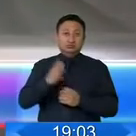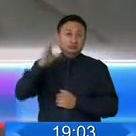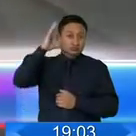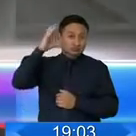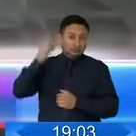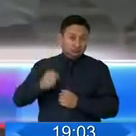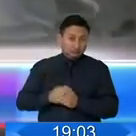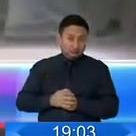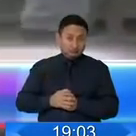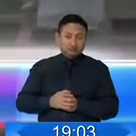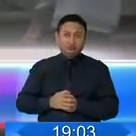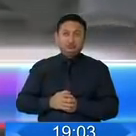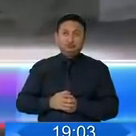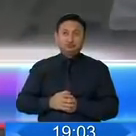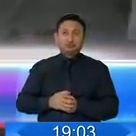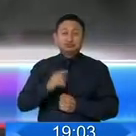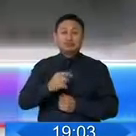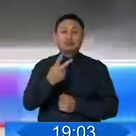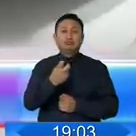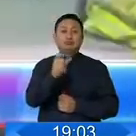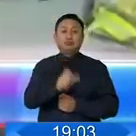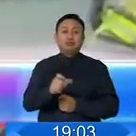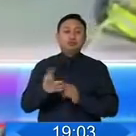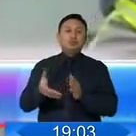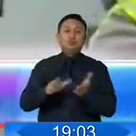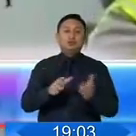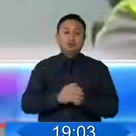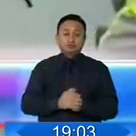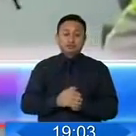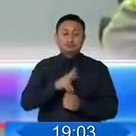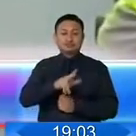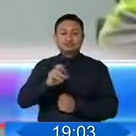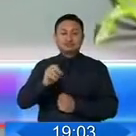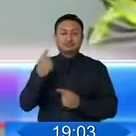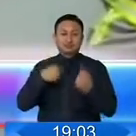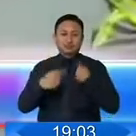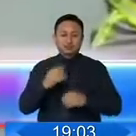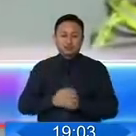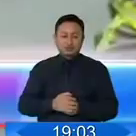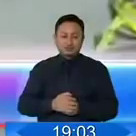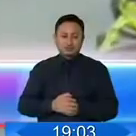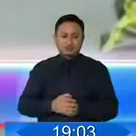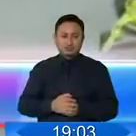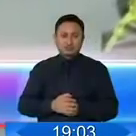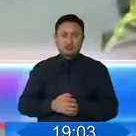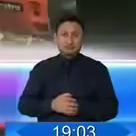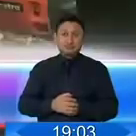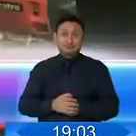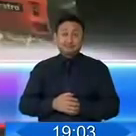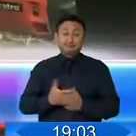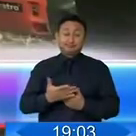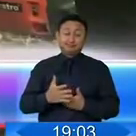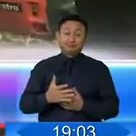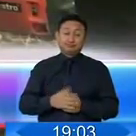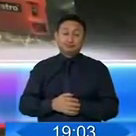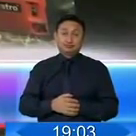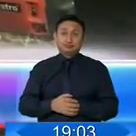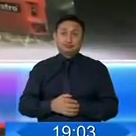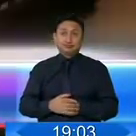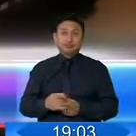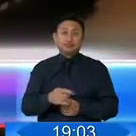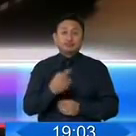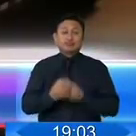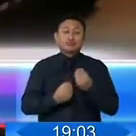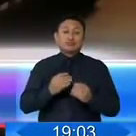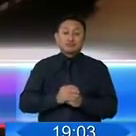Cuenca-Muyeturo, provincia de Azuay, que dejó 12 personas fallecidas y 30 heridos en menos de 24 horas y que simplemente